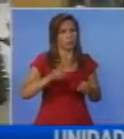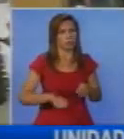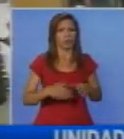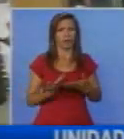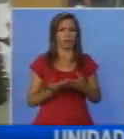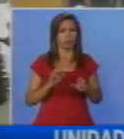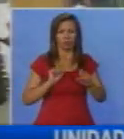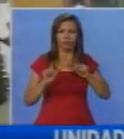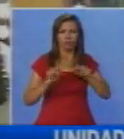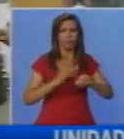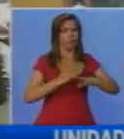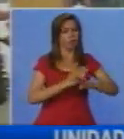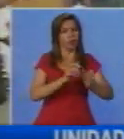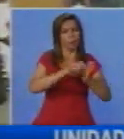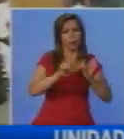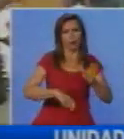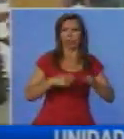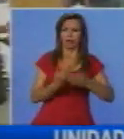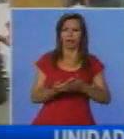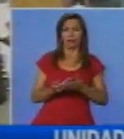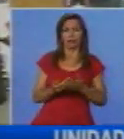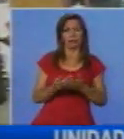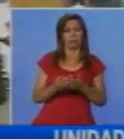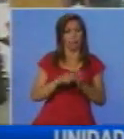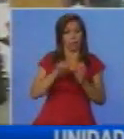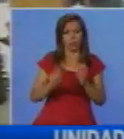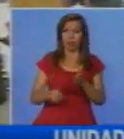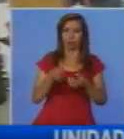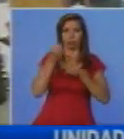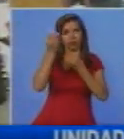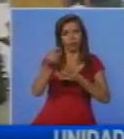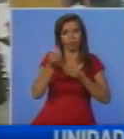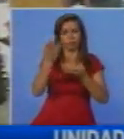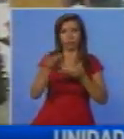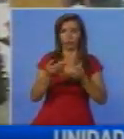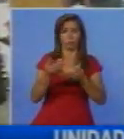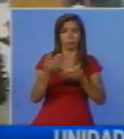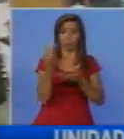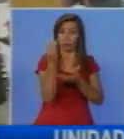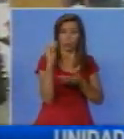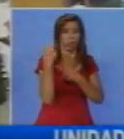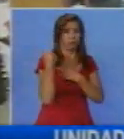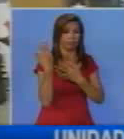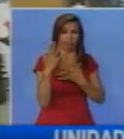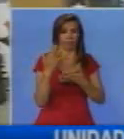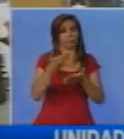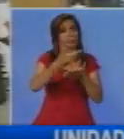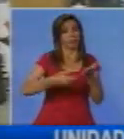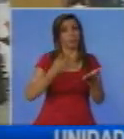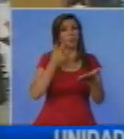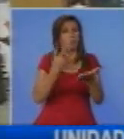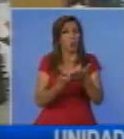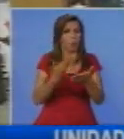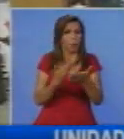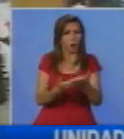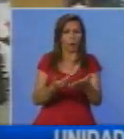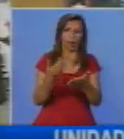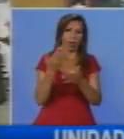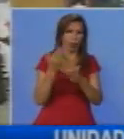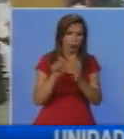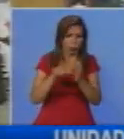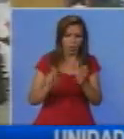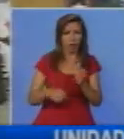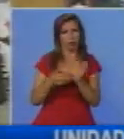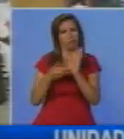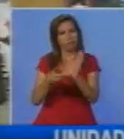detenidos y sus defensores presentarán los argumentos para descargar la supuesta responsabilidad en el daño a bienes ajenos,